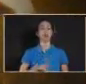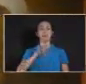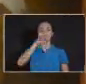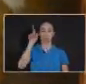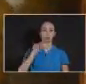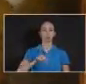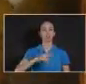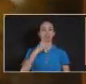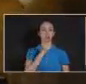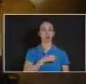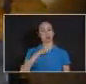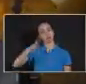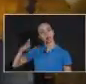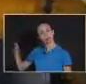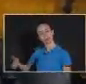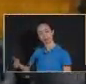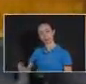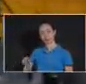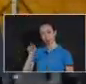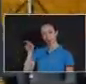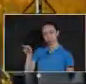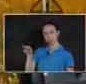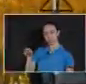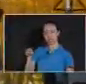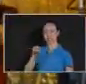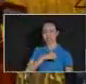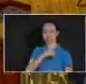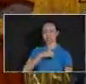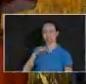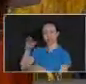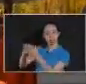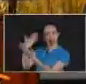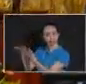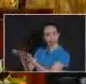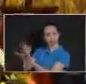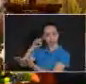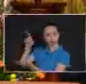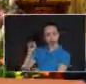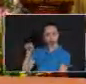hermano? ¿Usted quiere trompezar? Dígale.